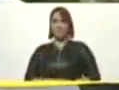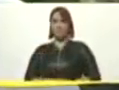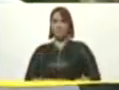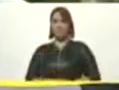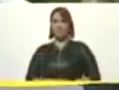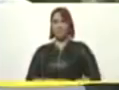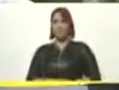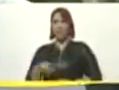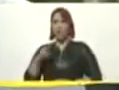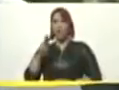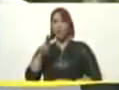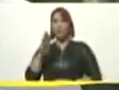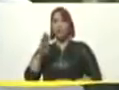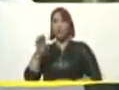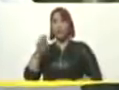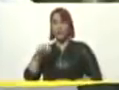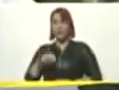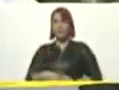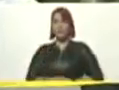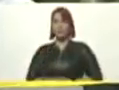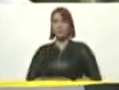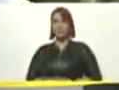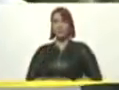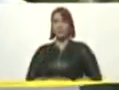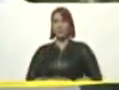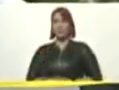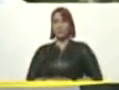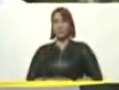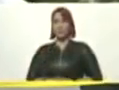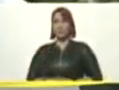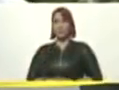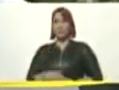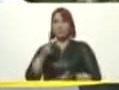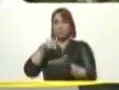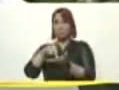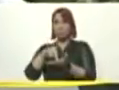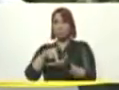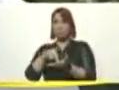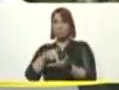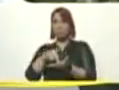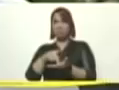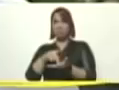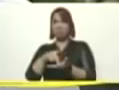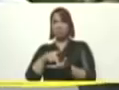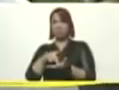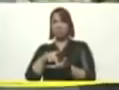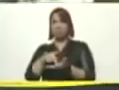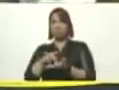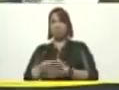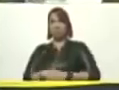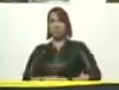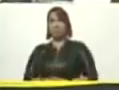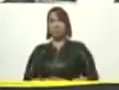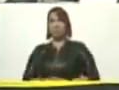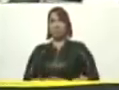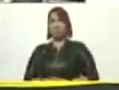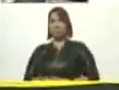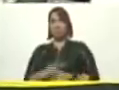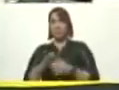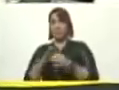de Rubén Blades con seis del solar estaba estrenando su disco de seis del celular